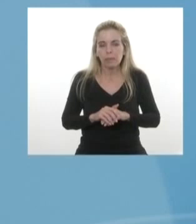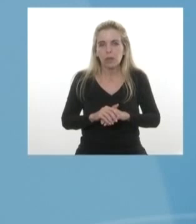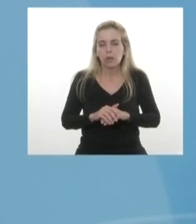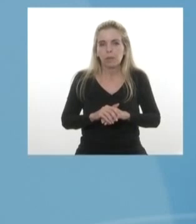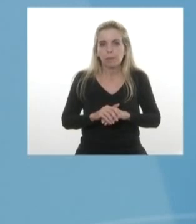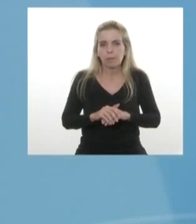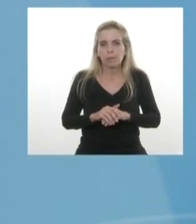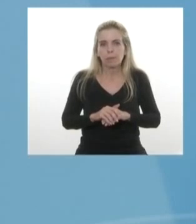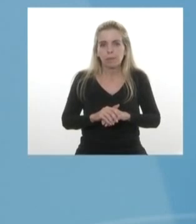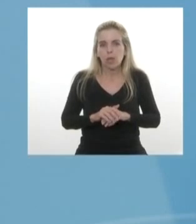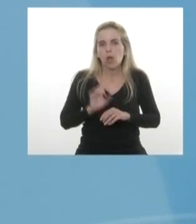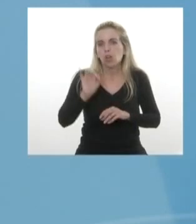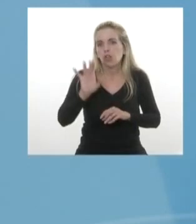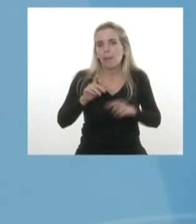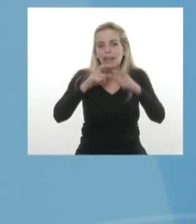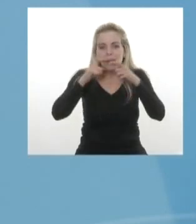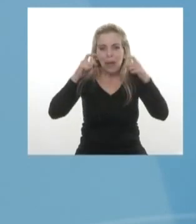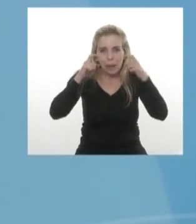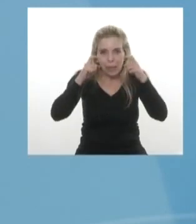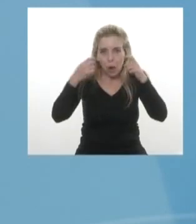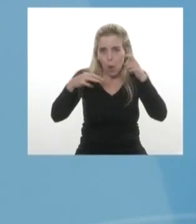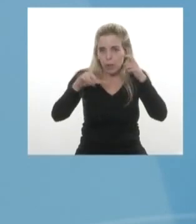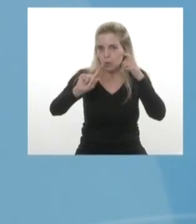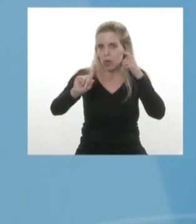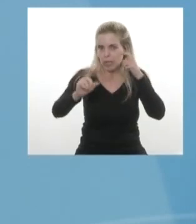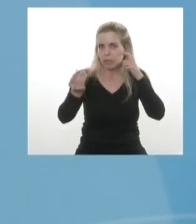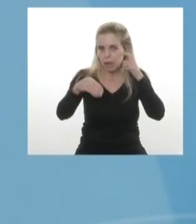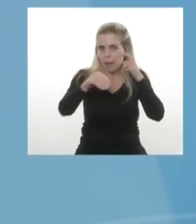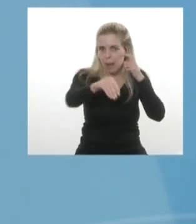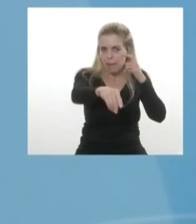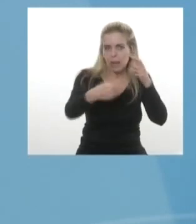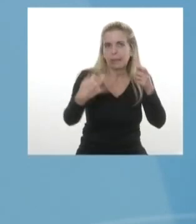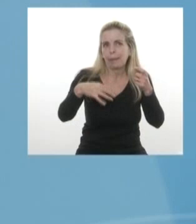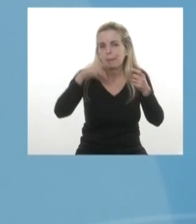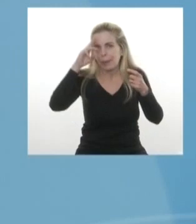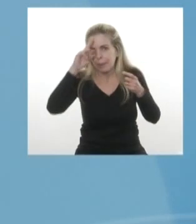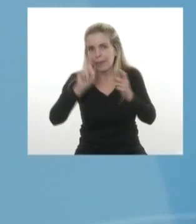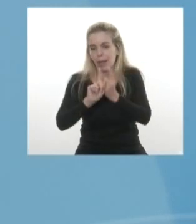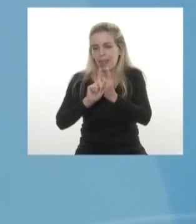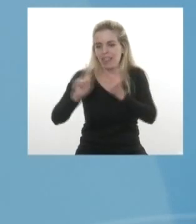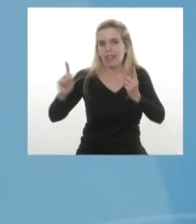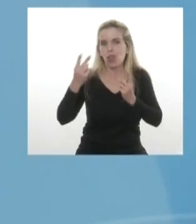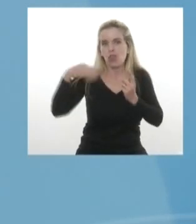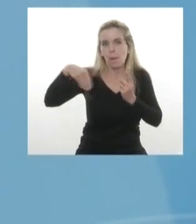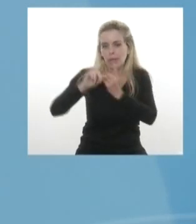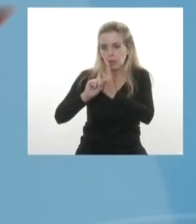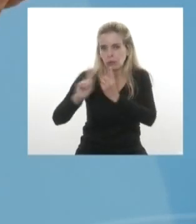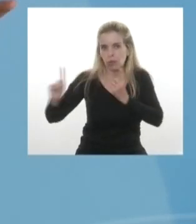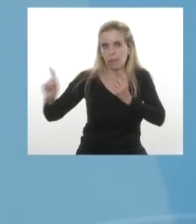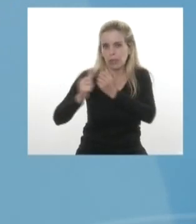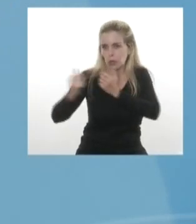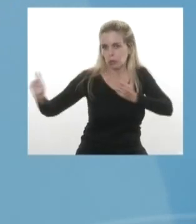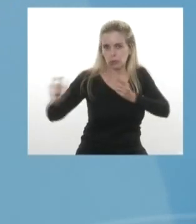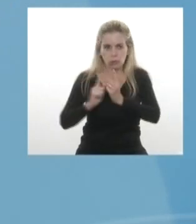solo el barbijo de uso obligatorio. También debemos respetar la distancia de 2 metros, ventilar